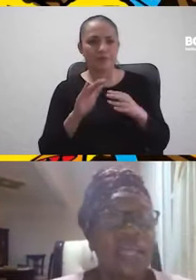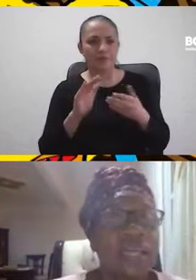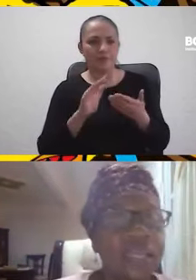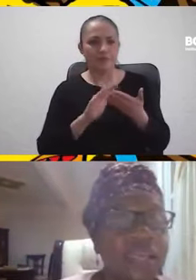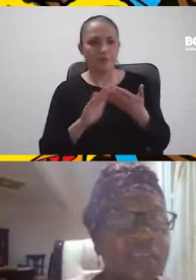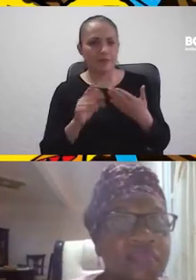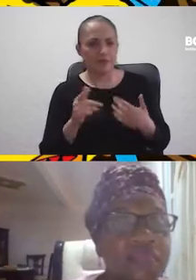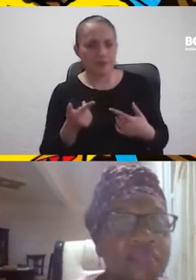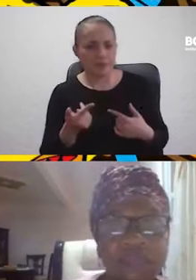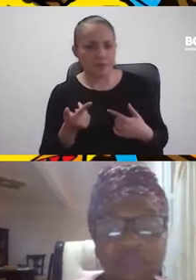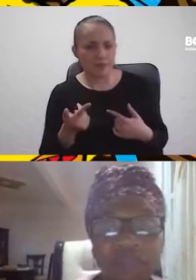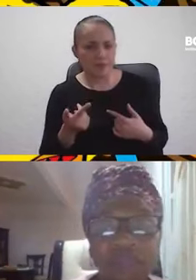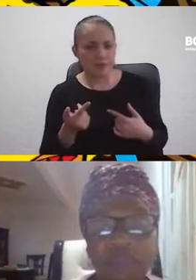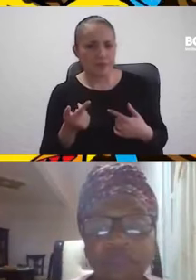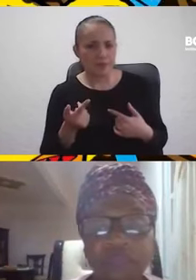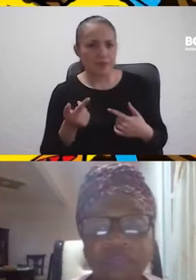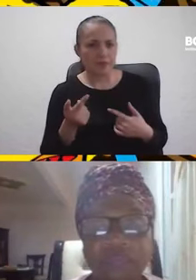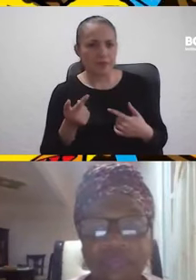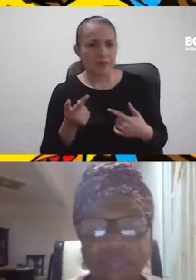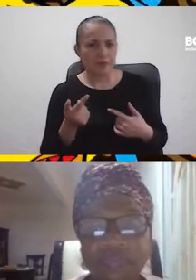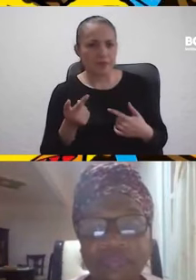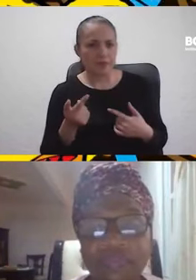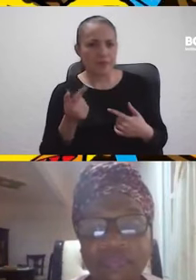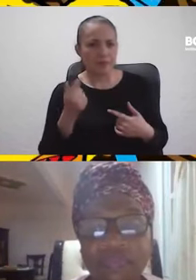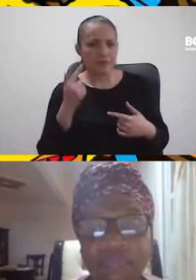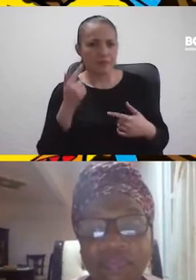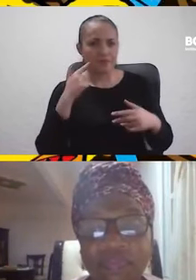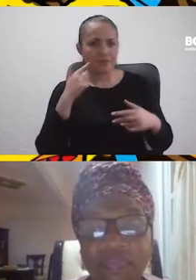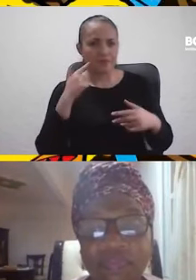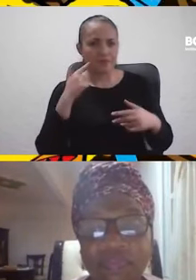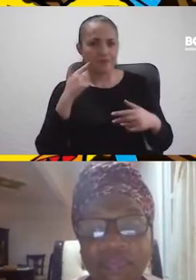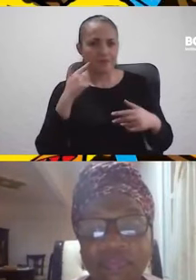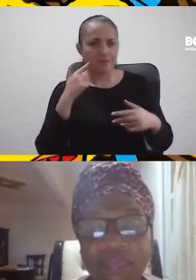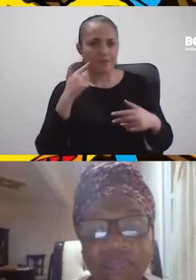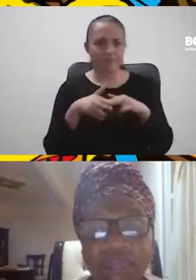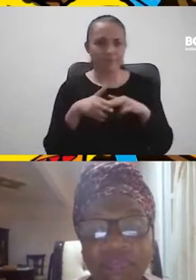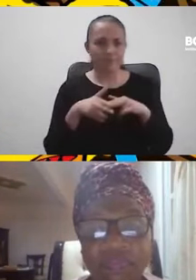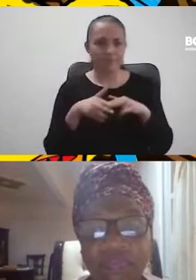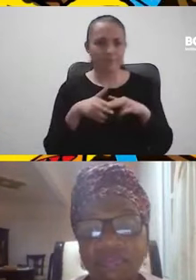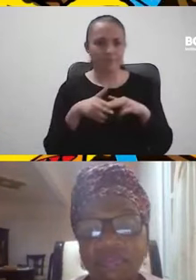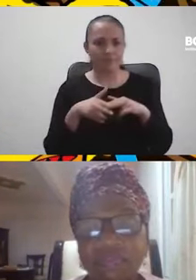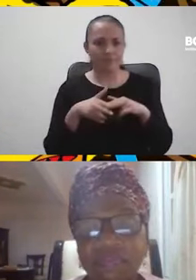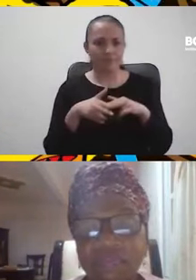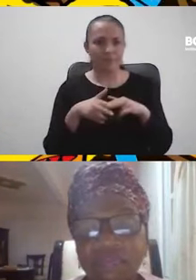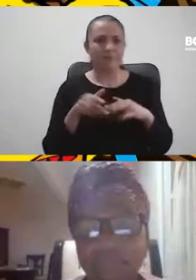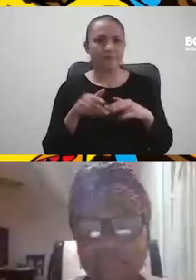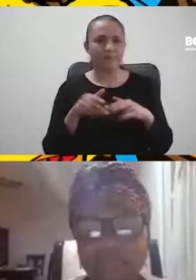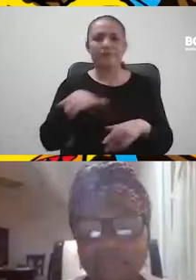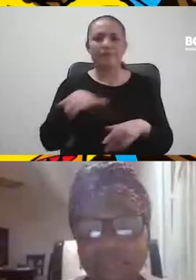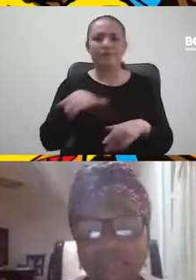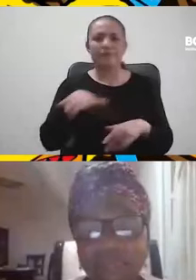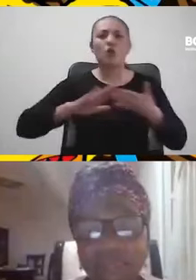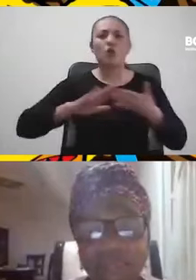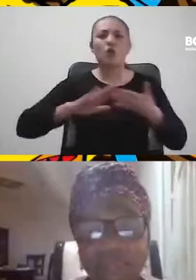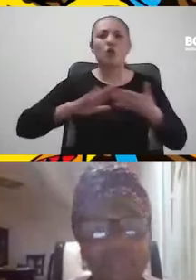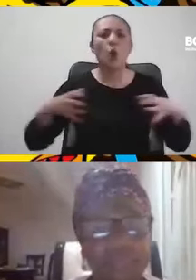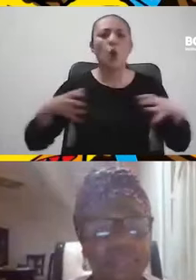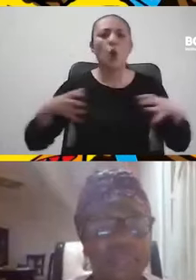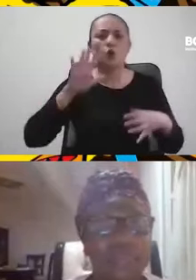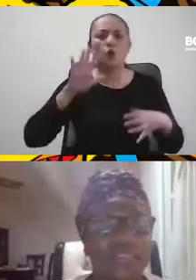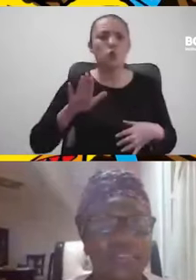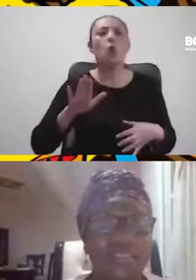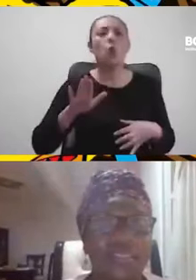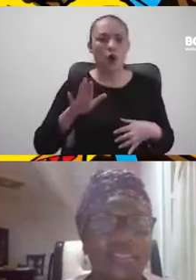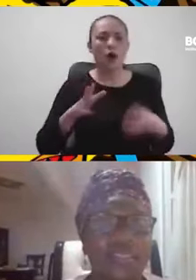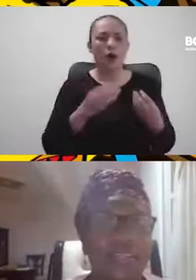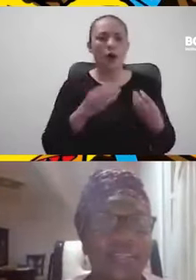sobre el aporte que realiza la comunidad palenquera para una sociedad globalizada. Hay un